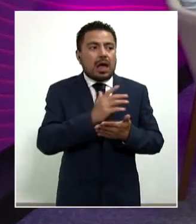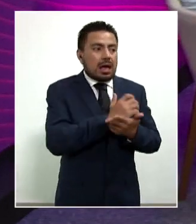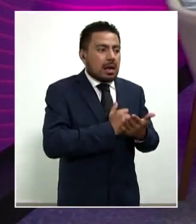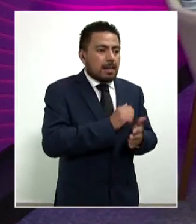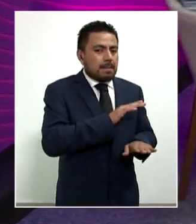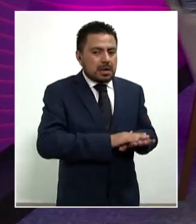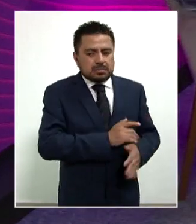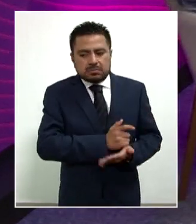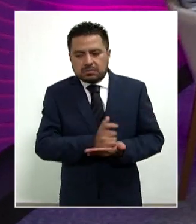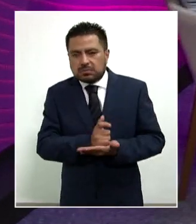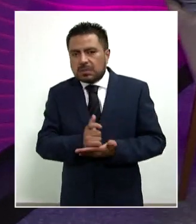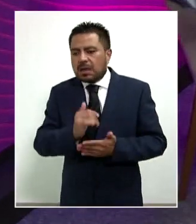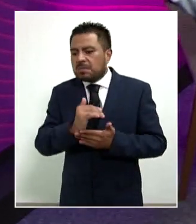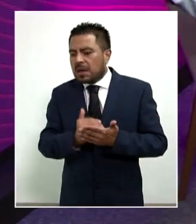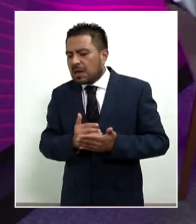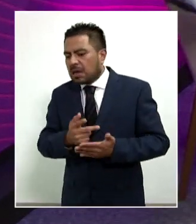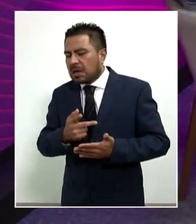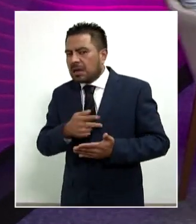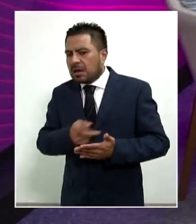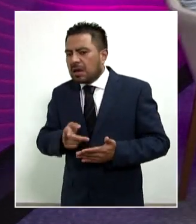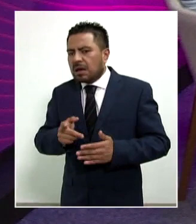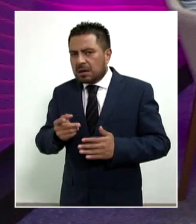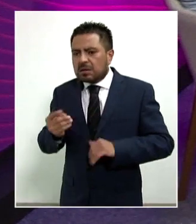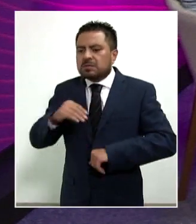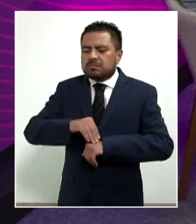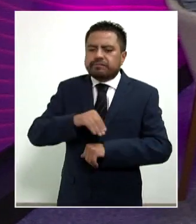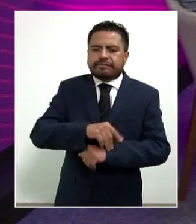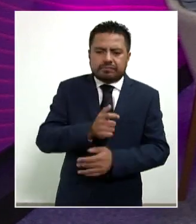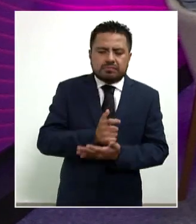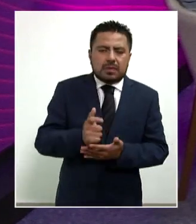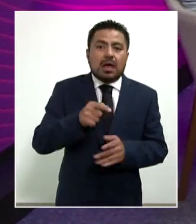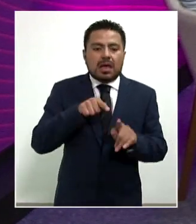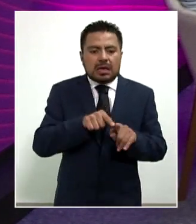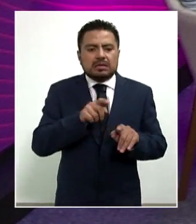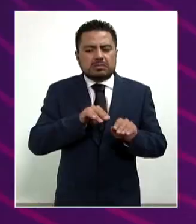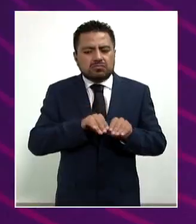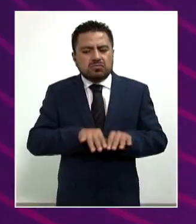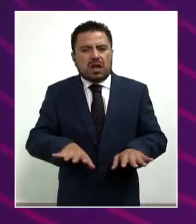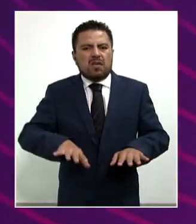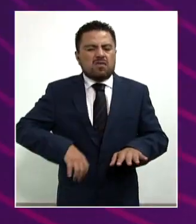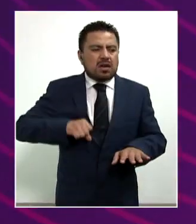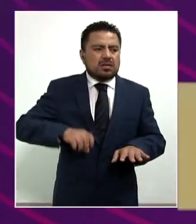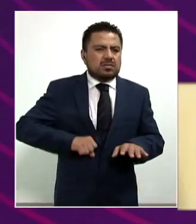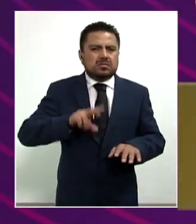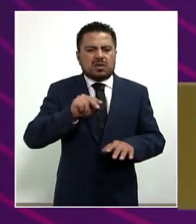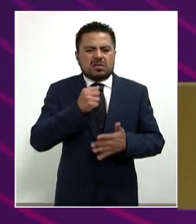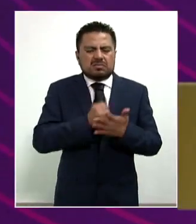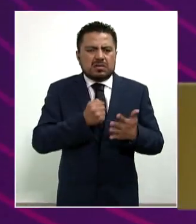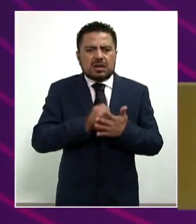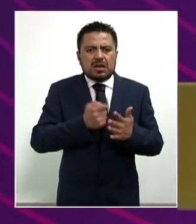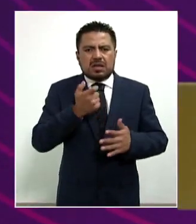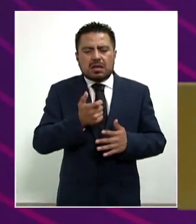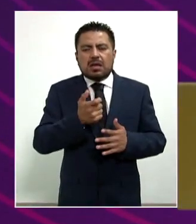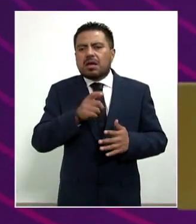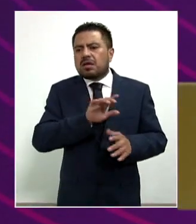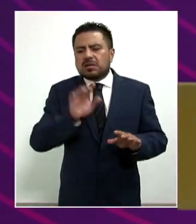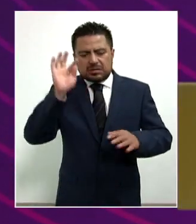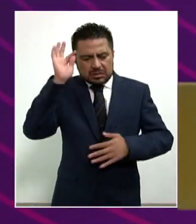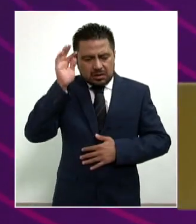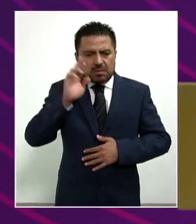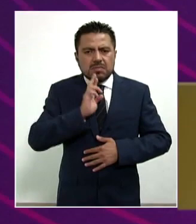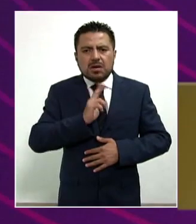más aporten y quienes menos tengan, reciben más. Eso es un esfuerzo redistributivo, no por fuerza en dinero, sino en el servicio que reciben.